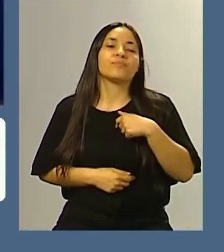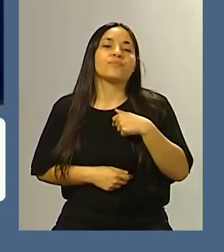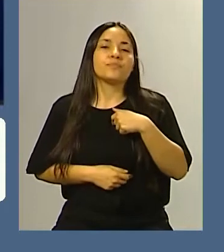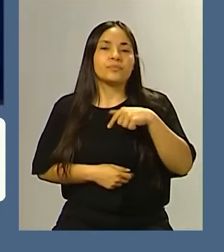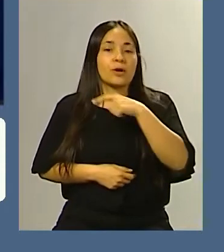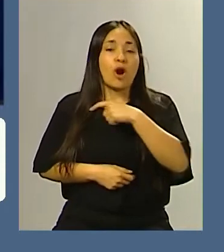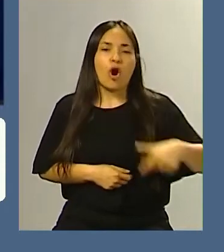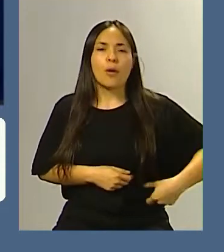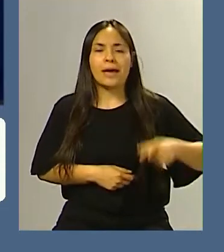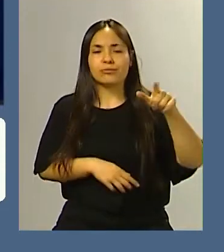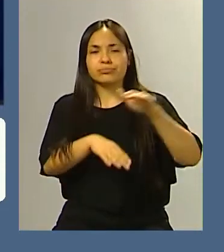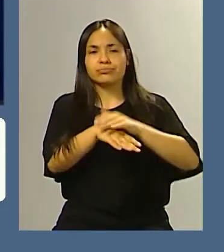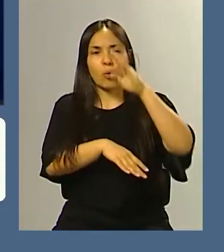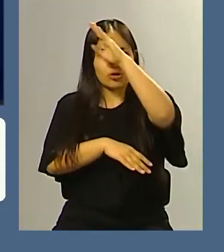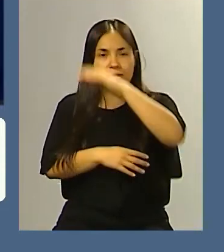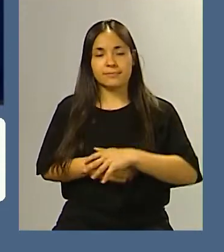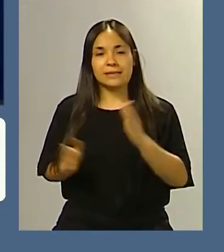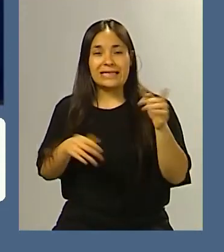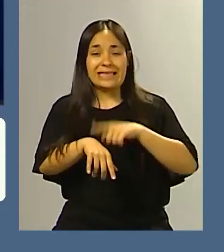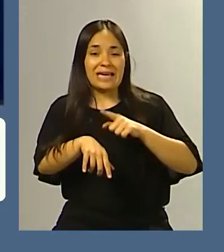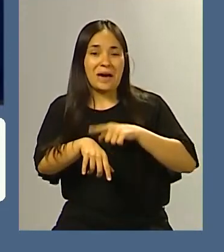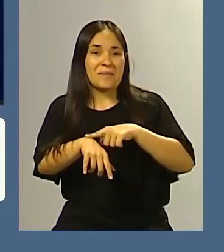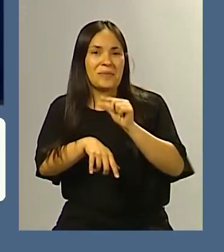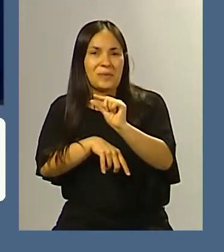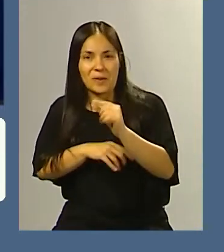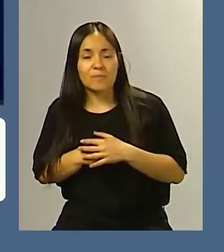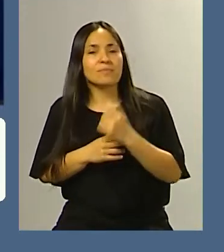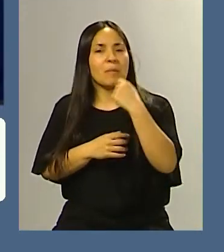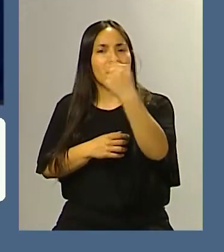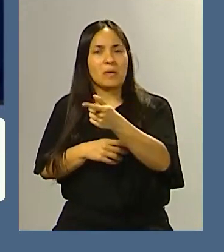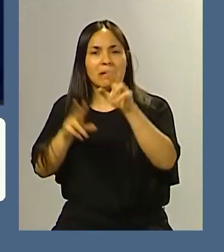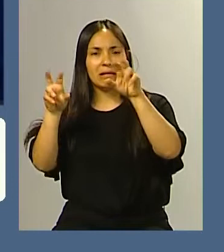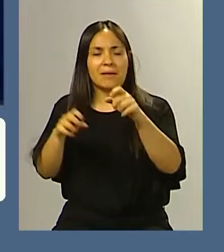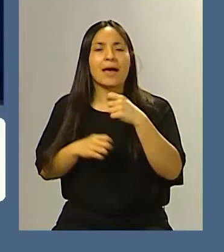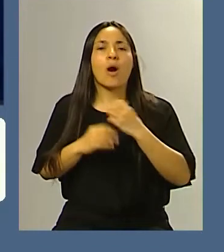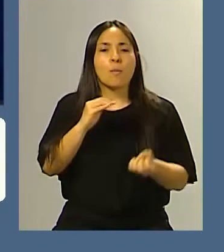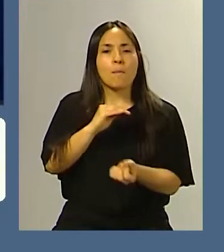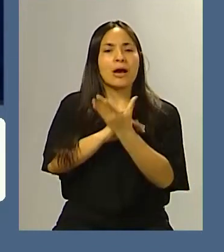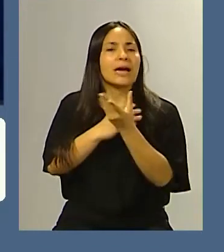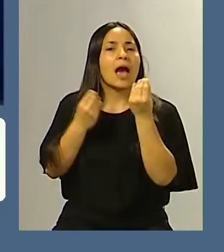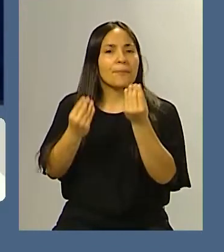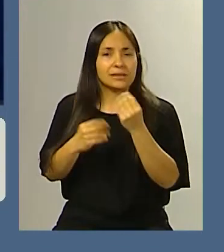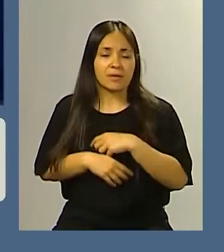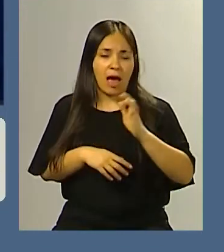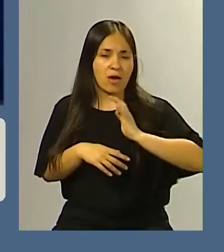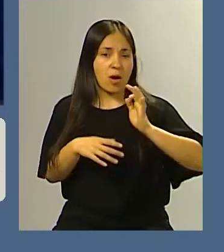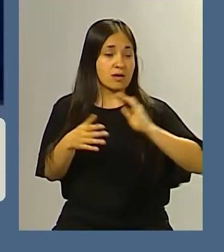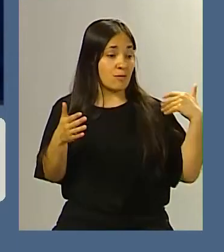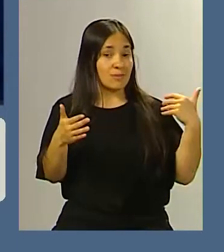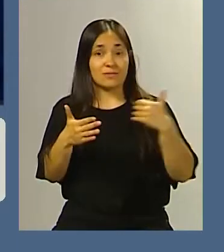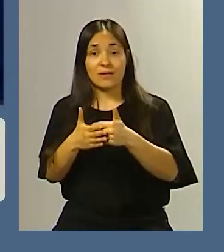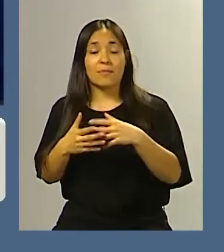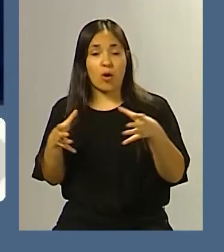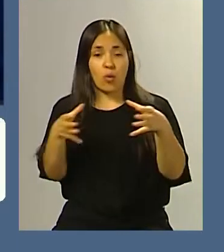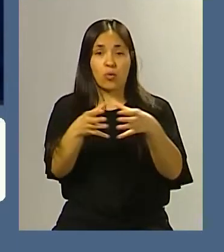minutos, pero quería preguntarle qué va a pasar con el Mercosur, teniendo en cuenta que en los últimos años da la sensación de que eso que pretendía ser un bloque